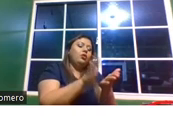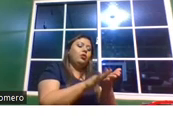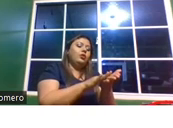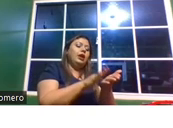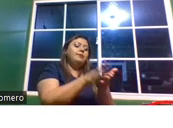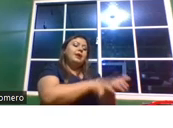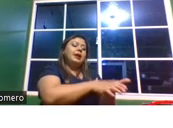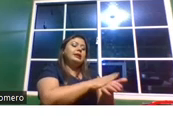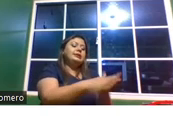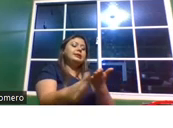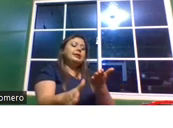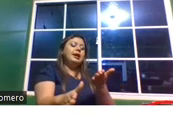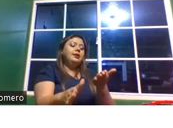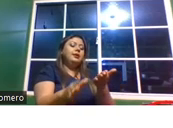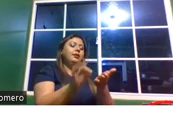Sí,